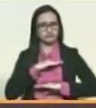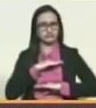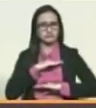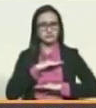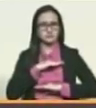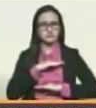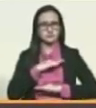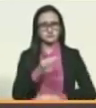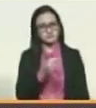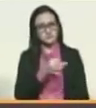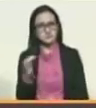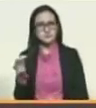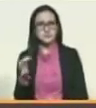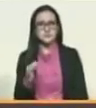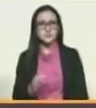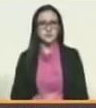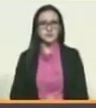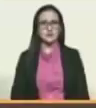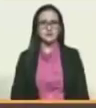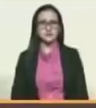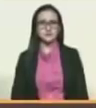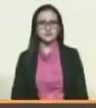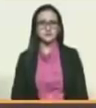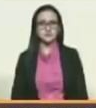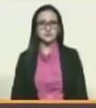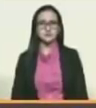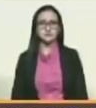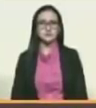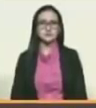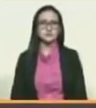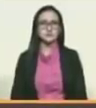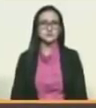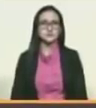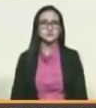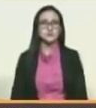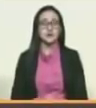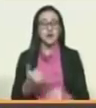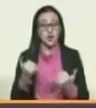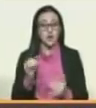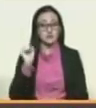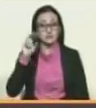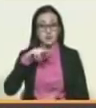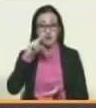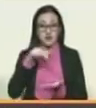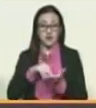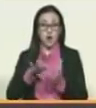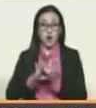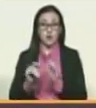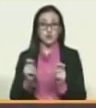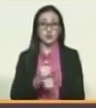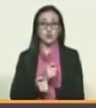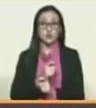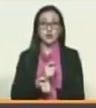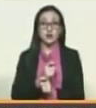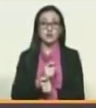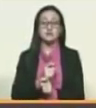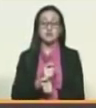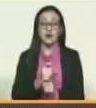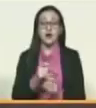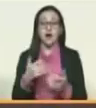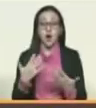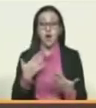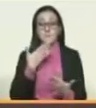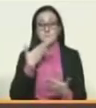muy efectiva, de manera tal que podamos, la Asamblea Nacional Constituyente, tomar las